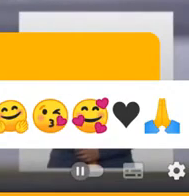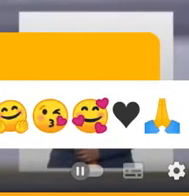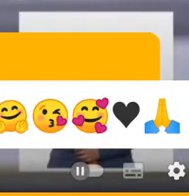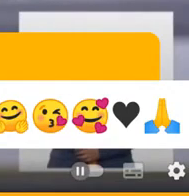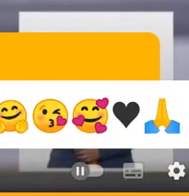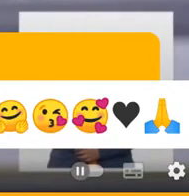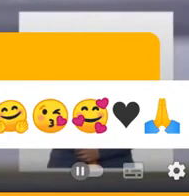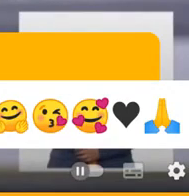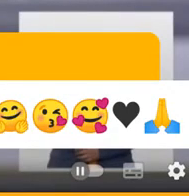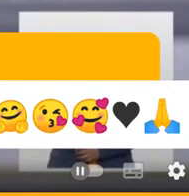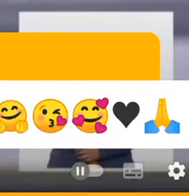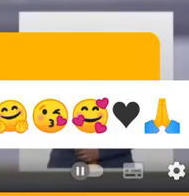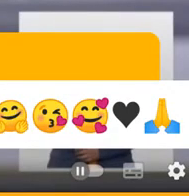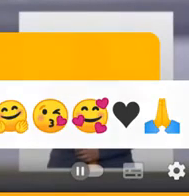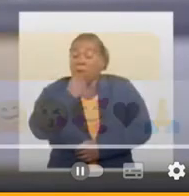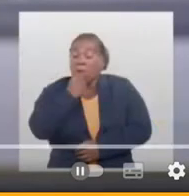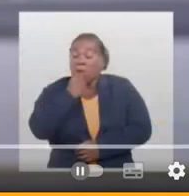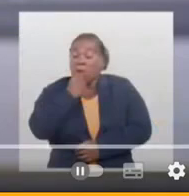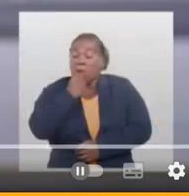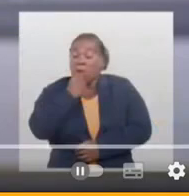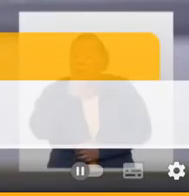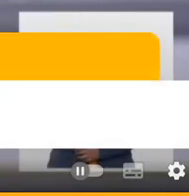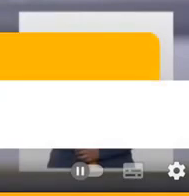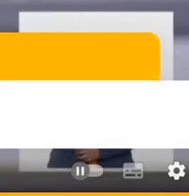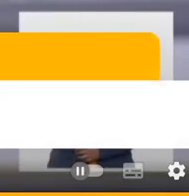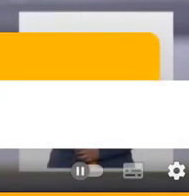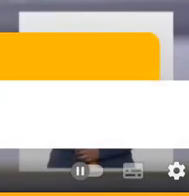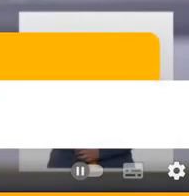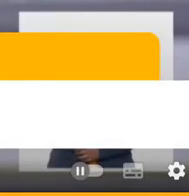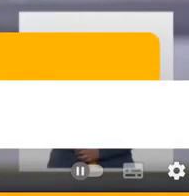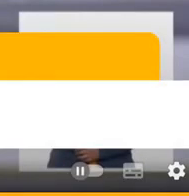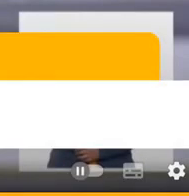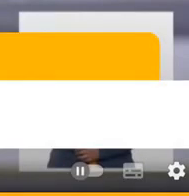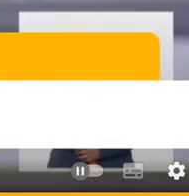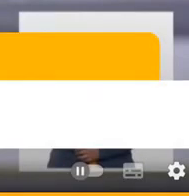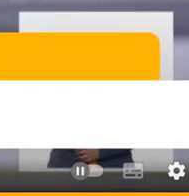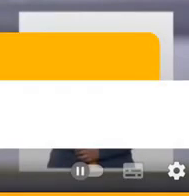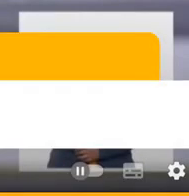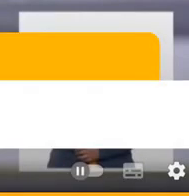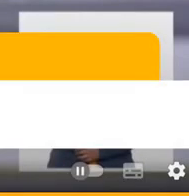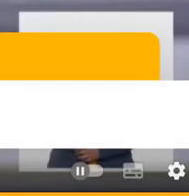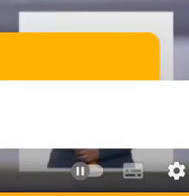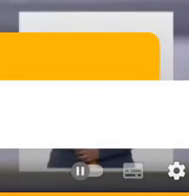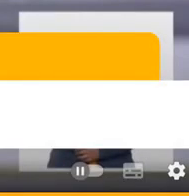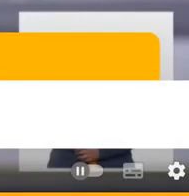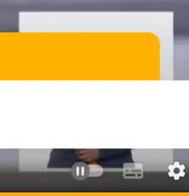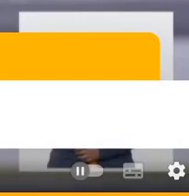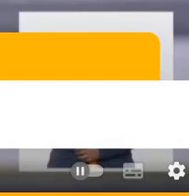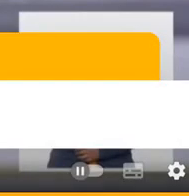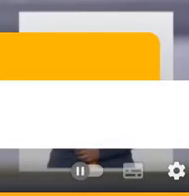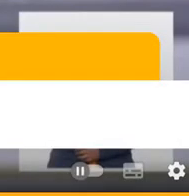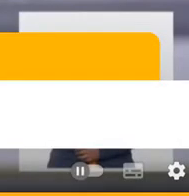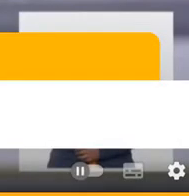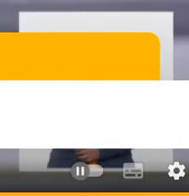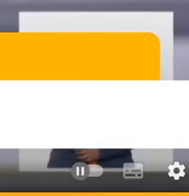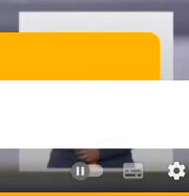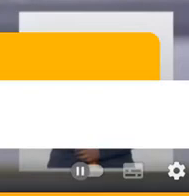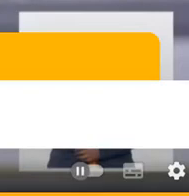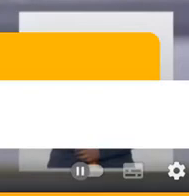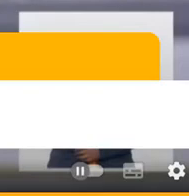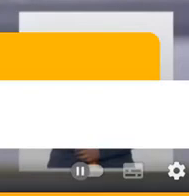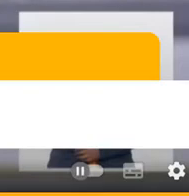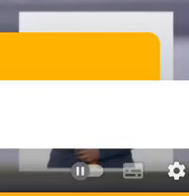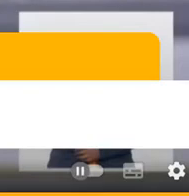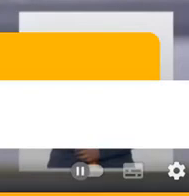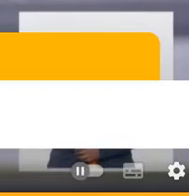está prácticamente dirigiendo las arcas de este país, no se puede congraciar con Biden. O sea,